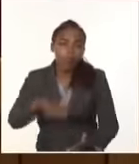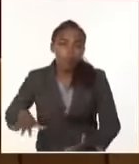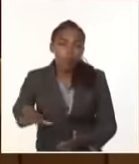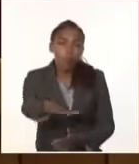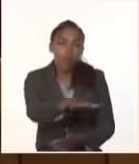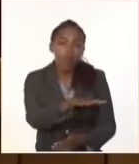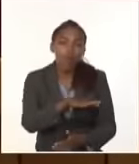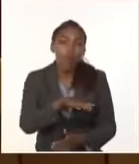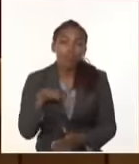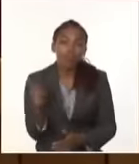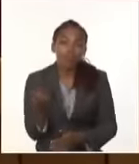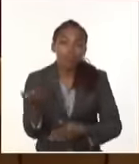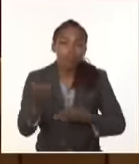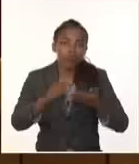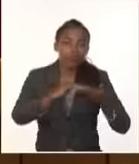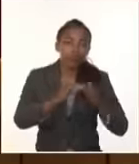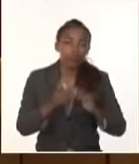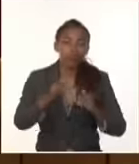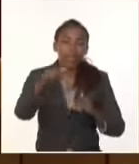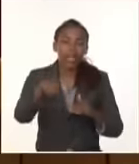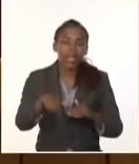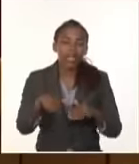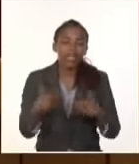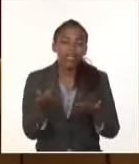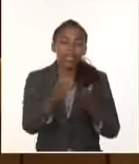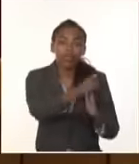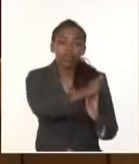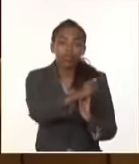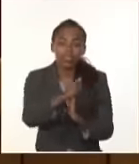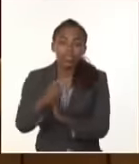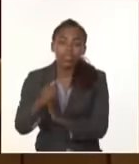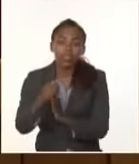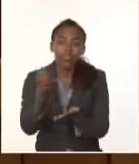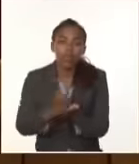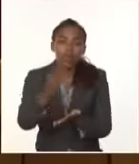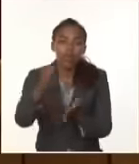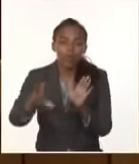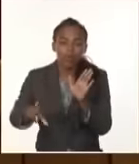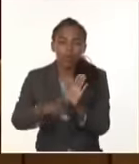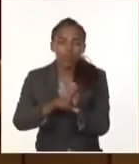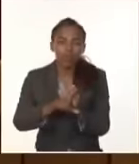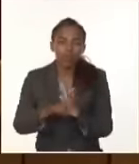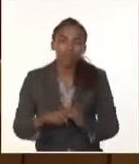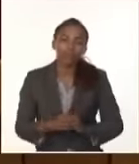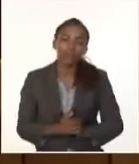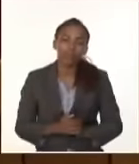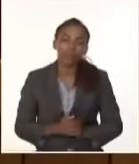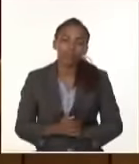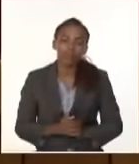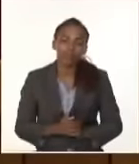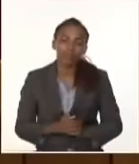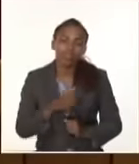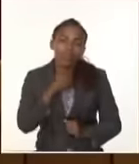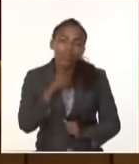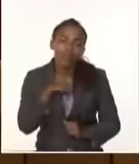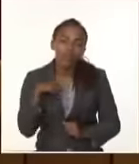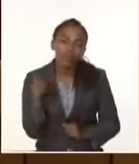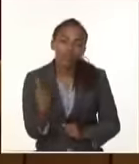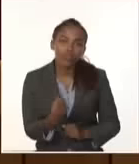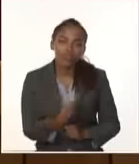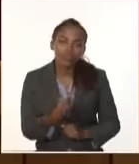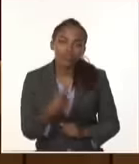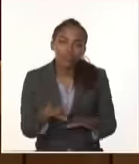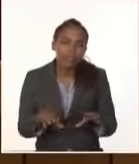que discutimos aquí es guía y lo que aprobamos es ley. Nunca aceptaremos como válida